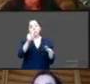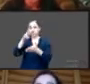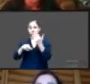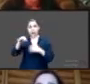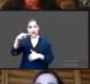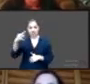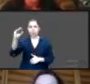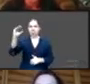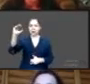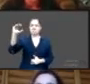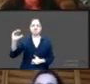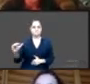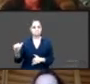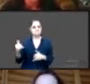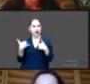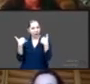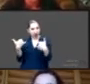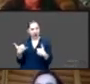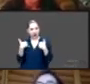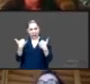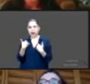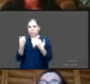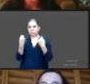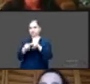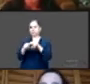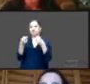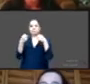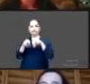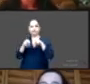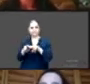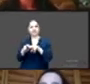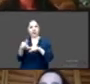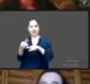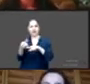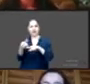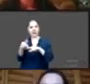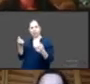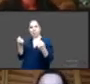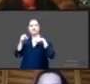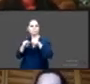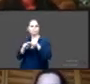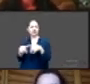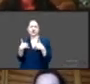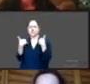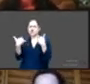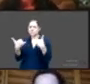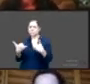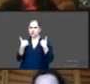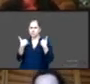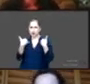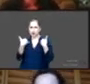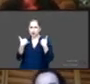decir, las jóvenes están iniciando de manera temprana en la adolescencia la vida sexual y